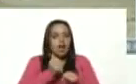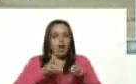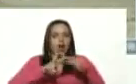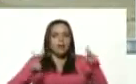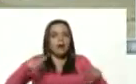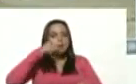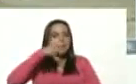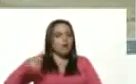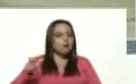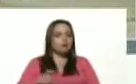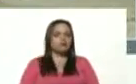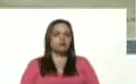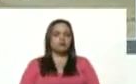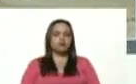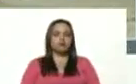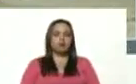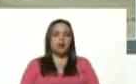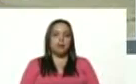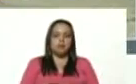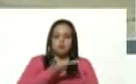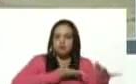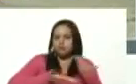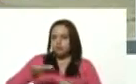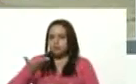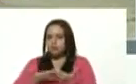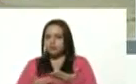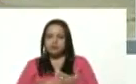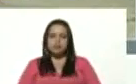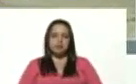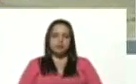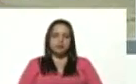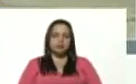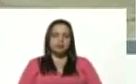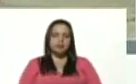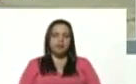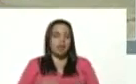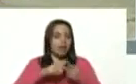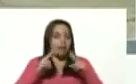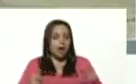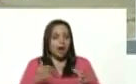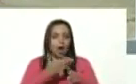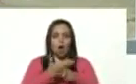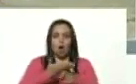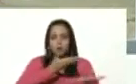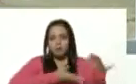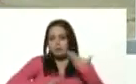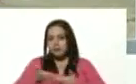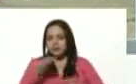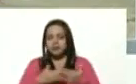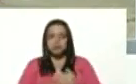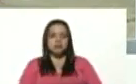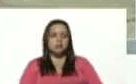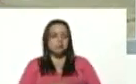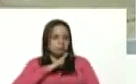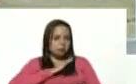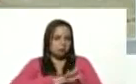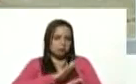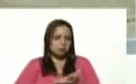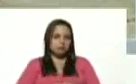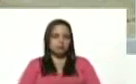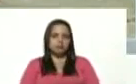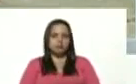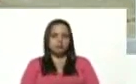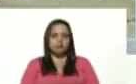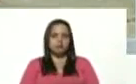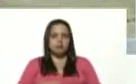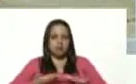potro. Por la convivencia, la armonía. Paz, convivencia, armonía. Que merece el